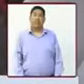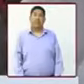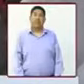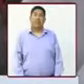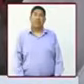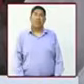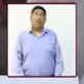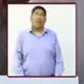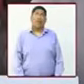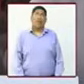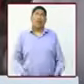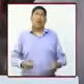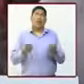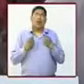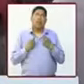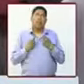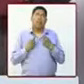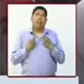Ay, de regalo.